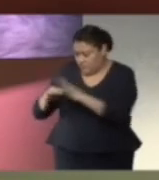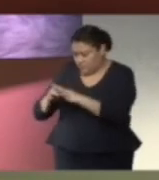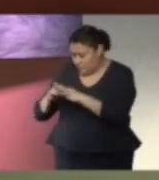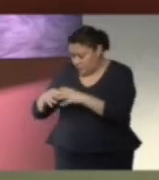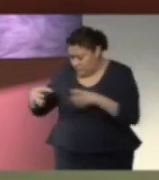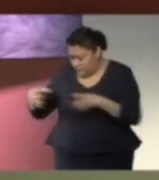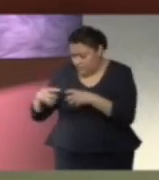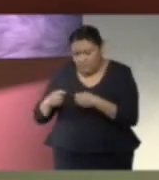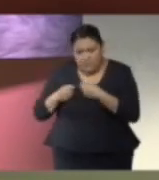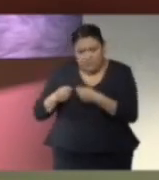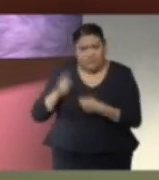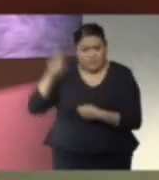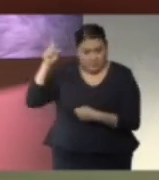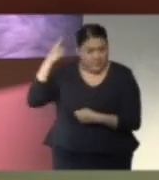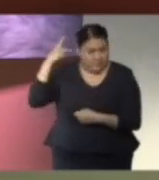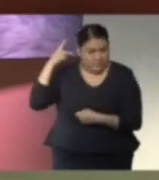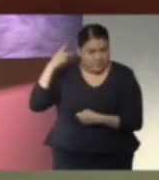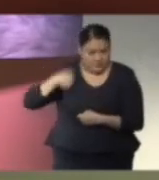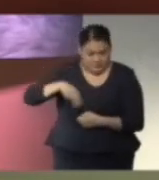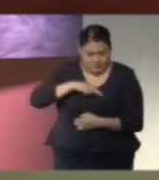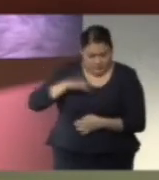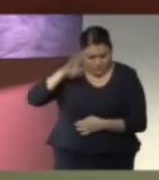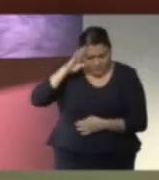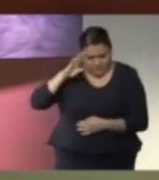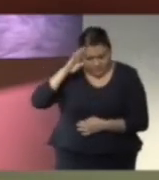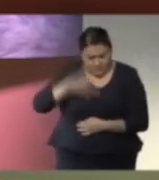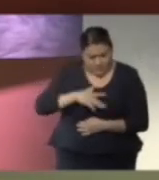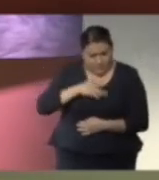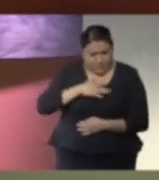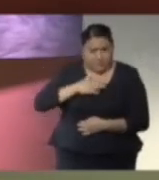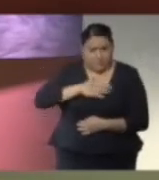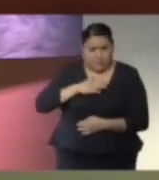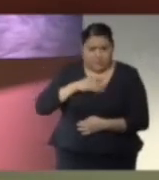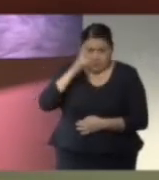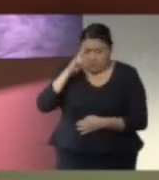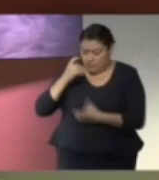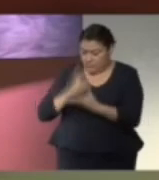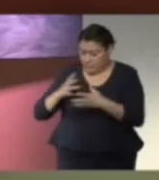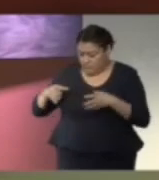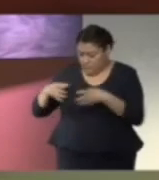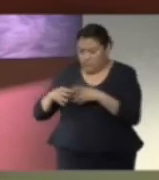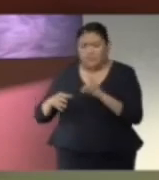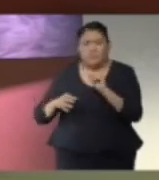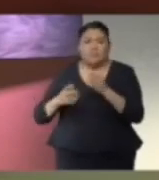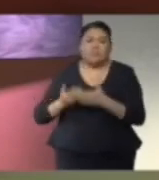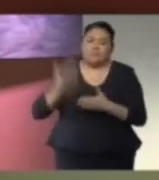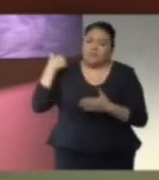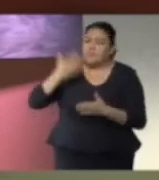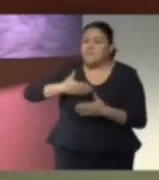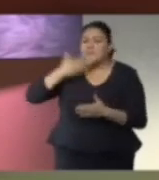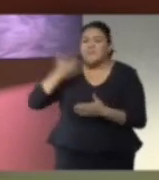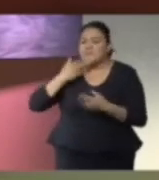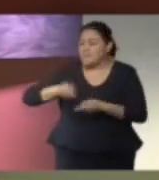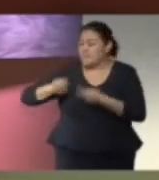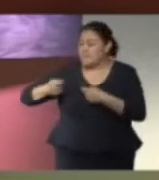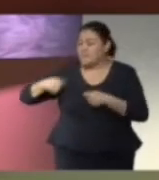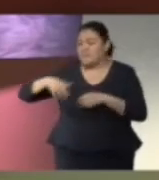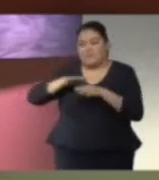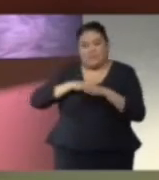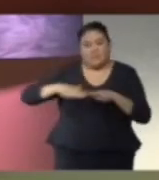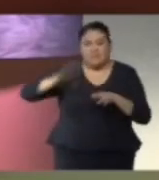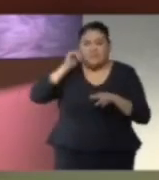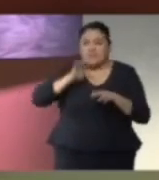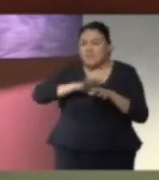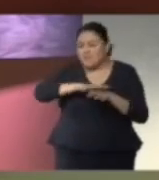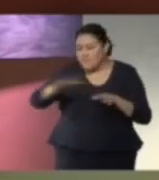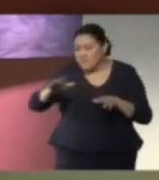político allá en Puebla, no estamos pensando, no somos las únicas, por supuesto, hay toda una tradición de estudios comunitarios en este sentido,